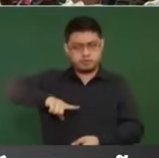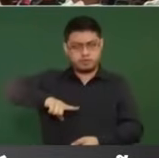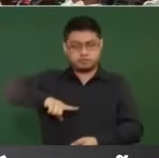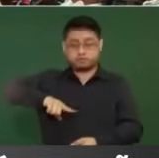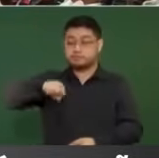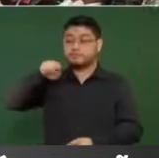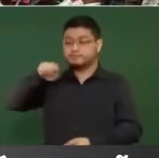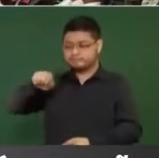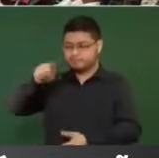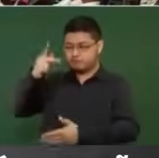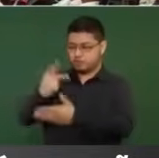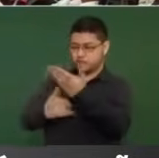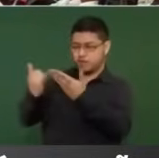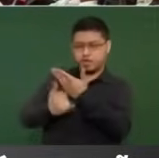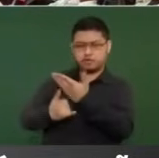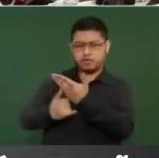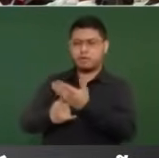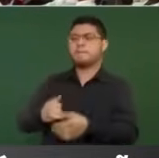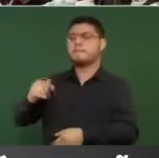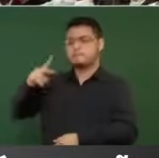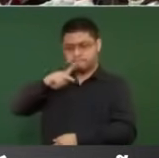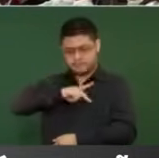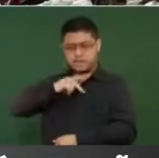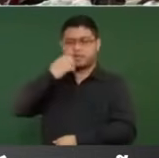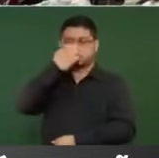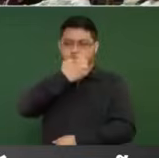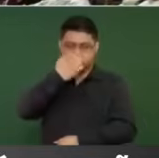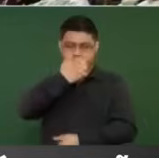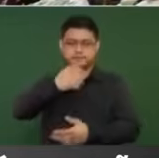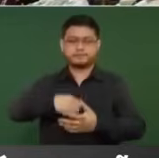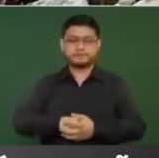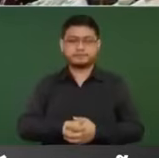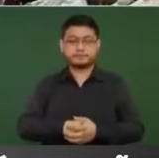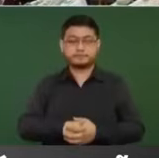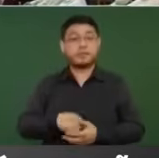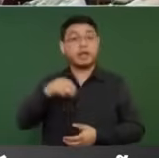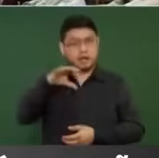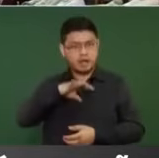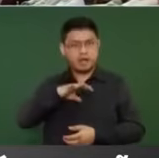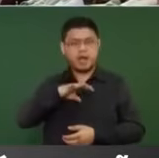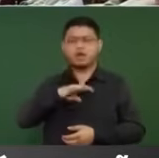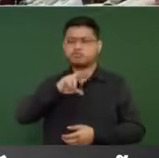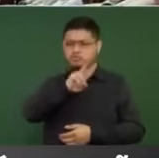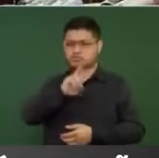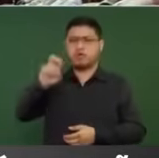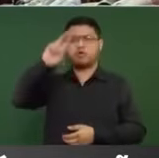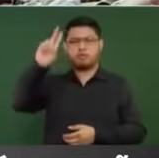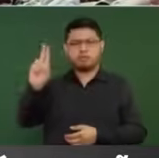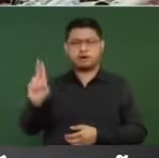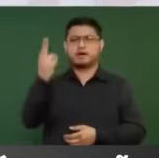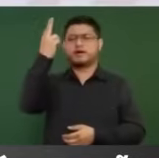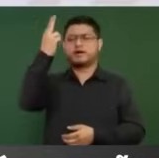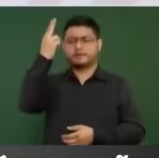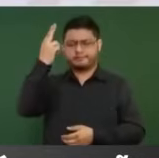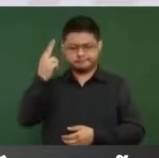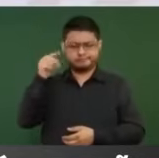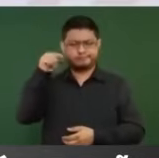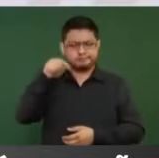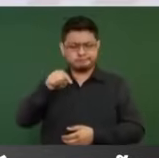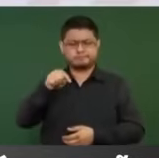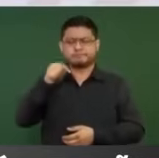es Nuestra. Están funcionando 200 universidades del sistema Benito